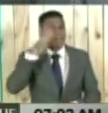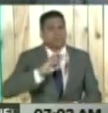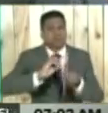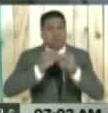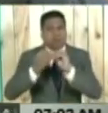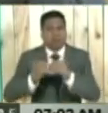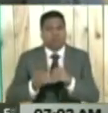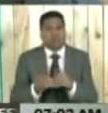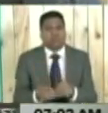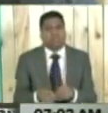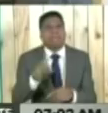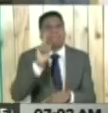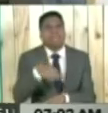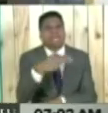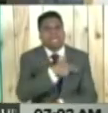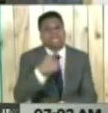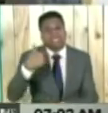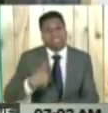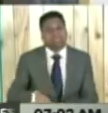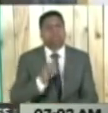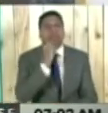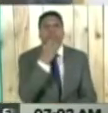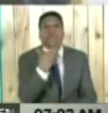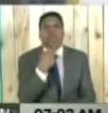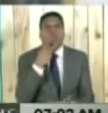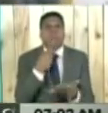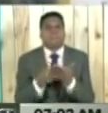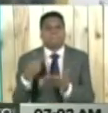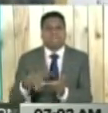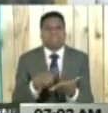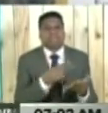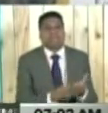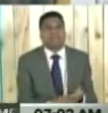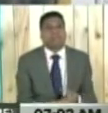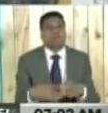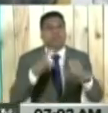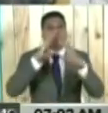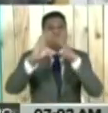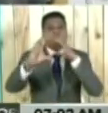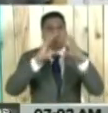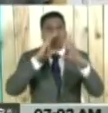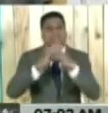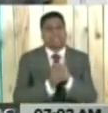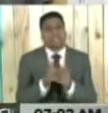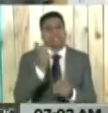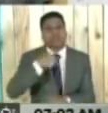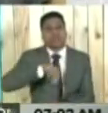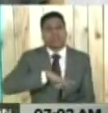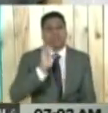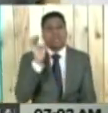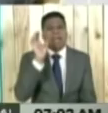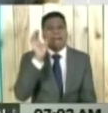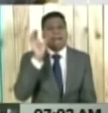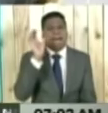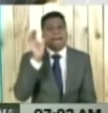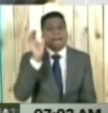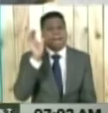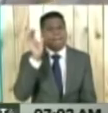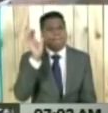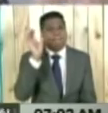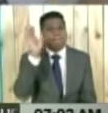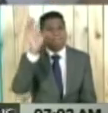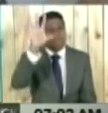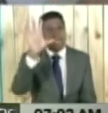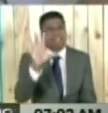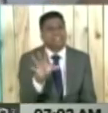fondo chino. Bueno, con todo ese planteamiento de comunicarnos. Nuestra patria es una de las más comunicadas del